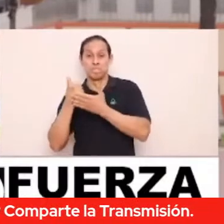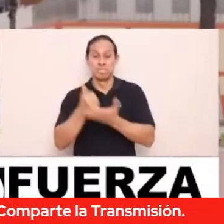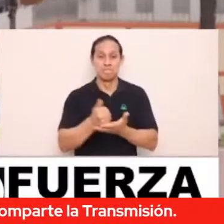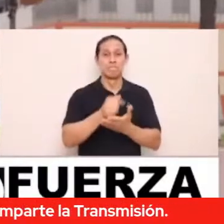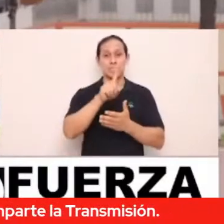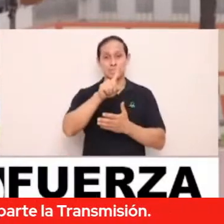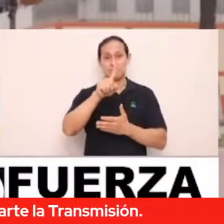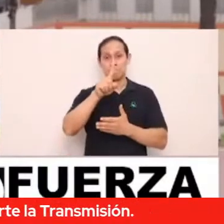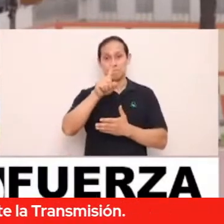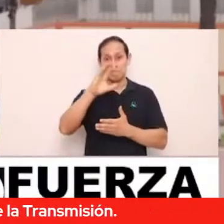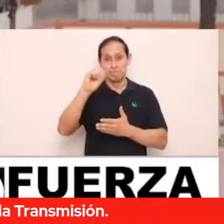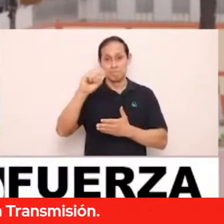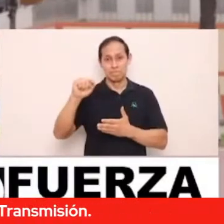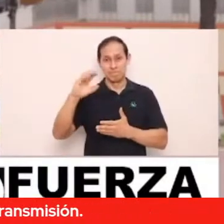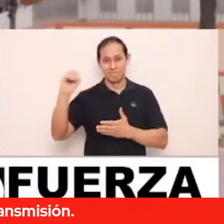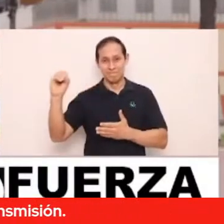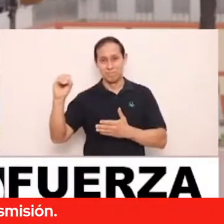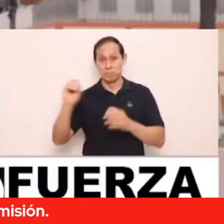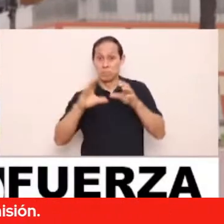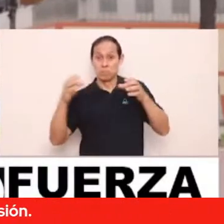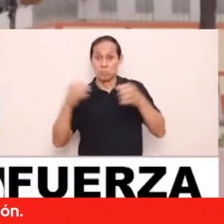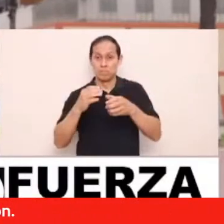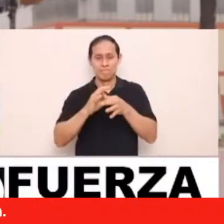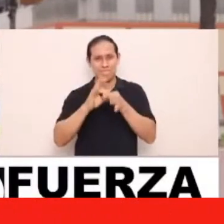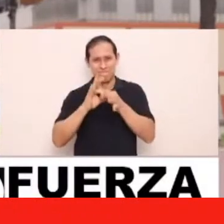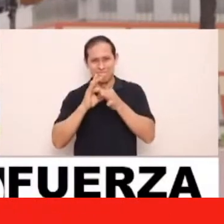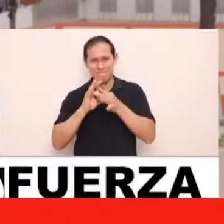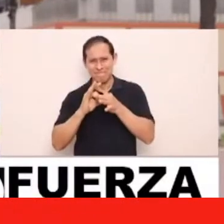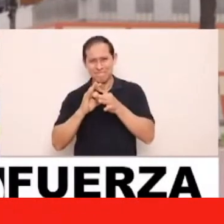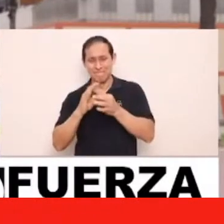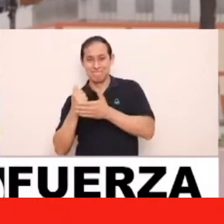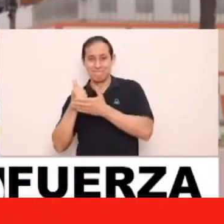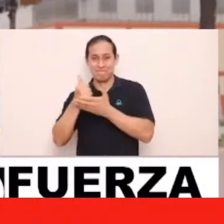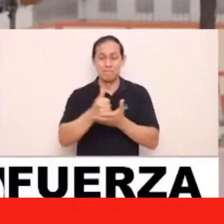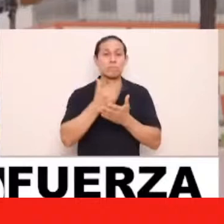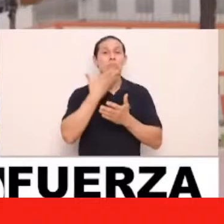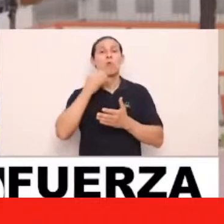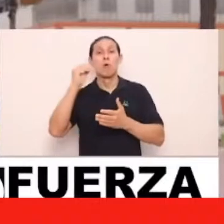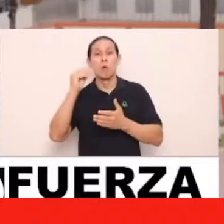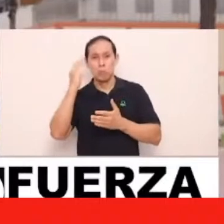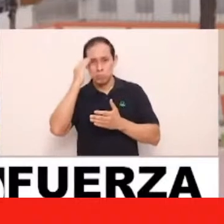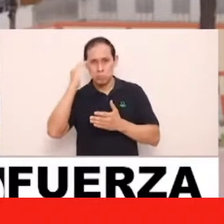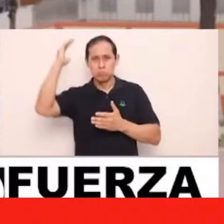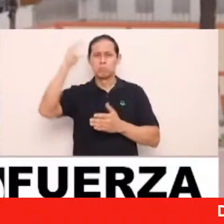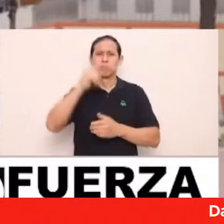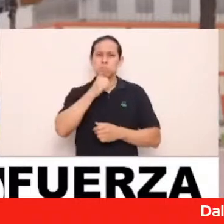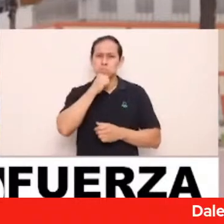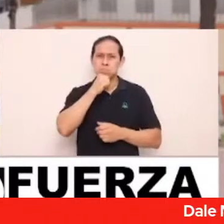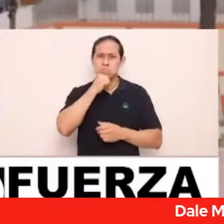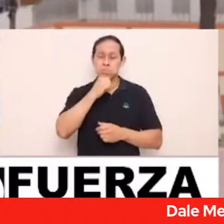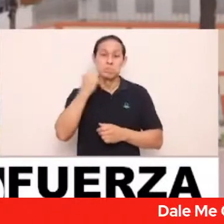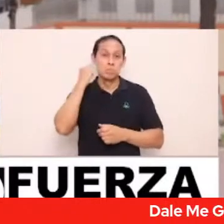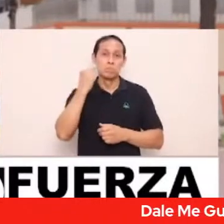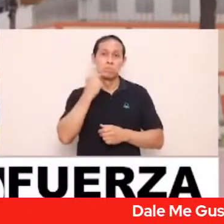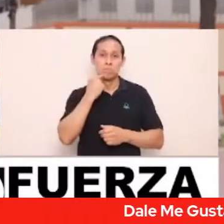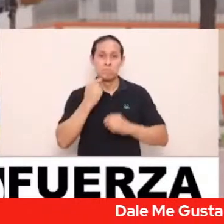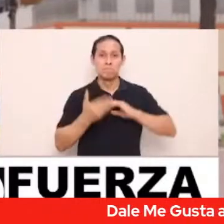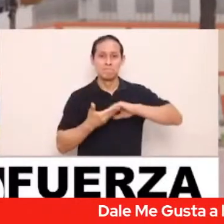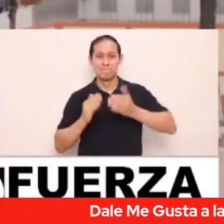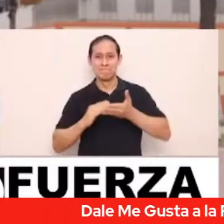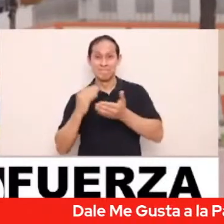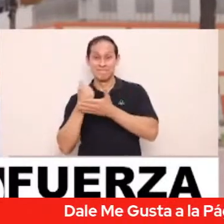10.000 puestos de trabajo a través de las juntas vecinales asalariadas para jóvenes, adultos, adultos mayores y personas